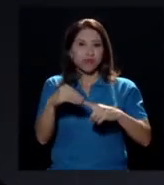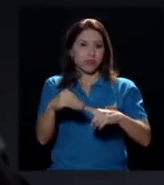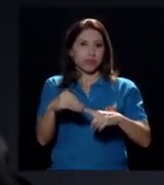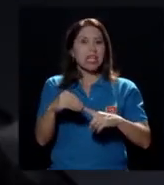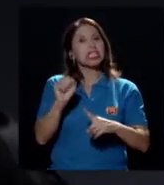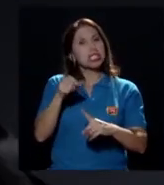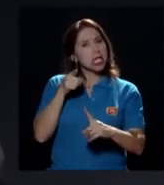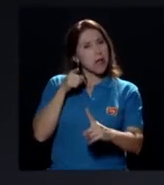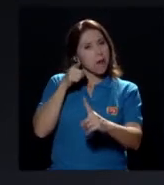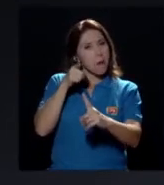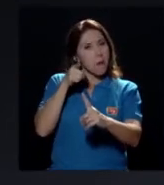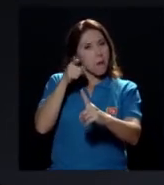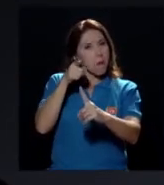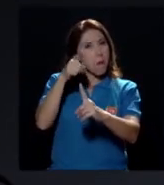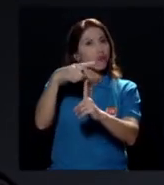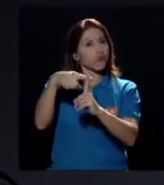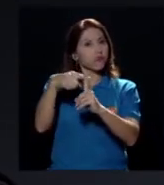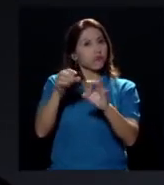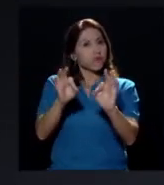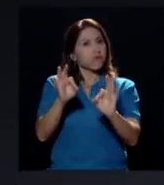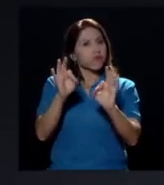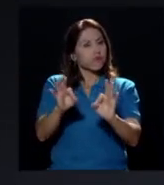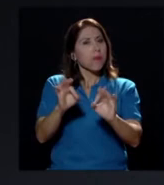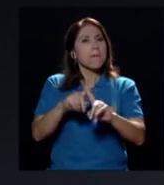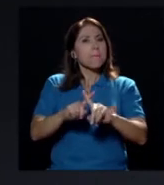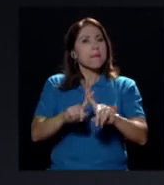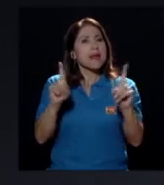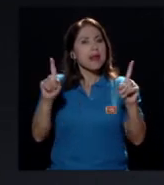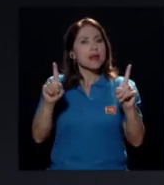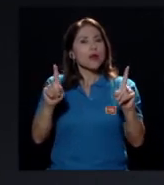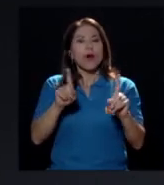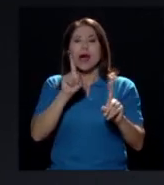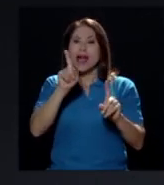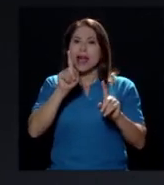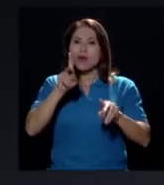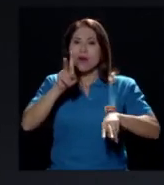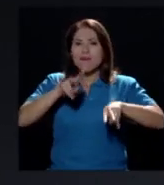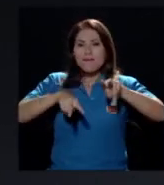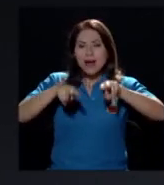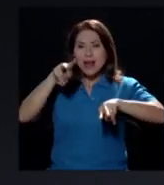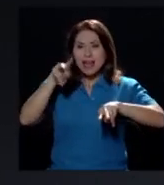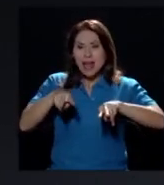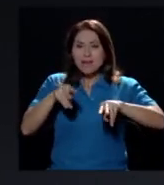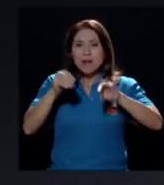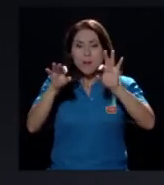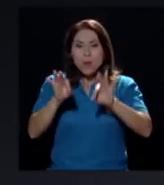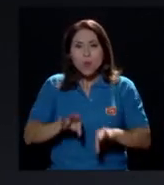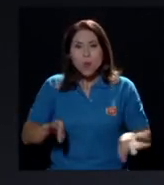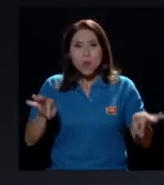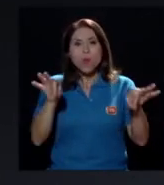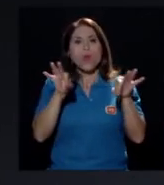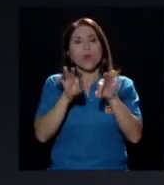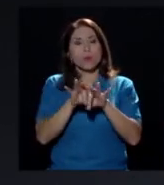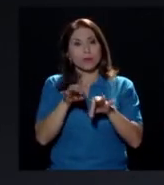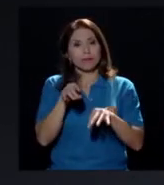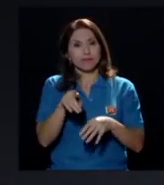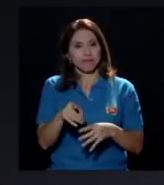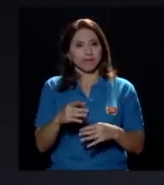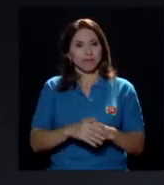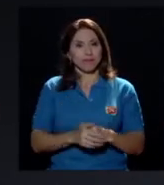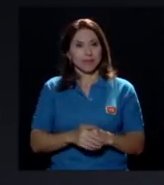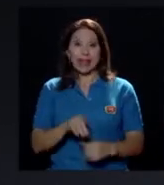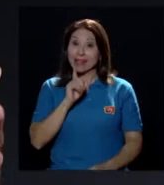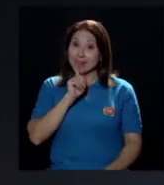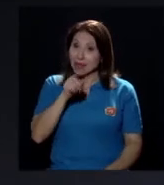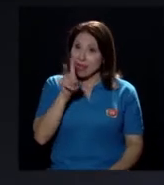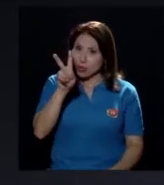que esperamos, es decir, es positiva, pero hay una variable que es muy importante. Dos, en